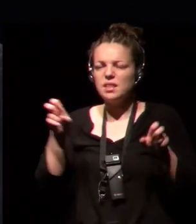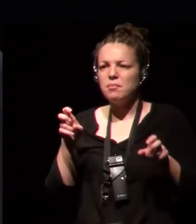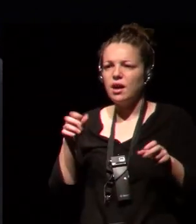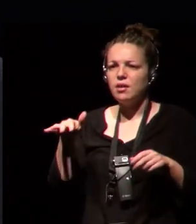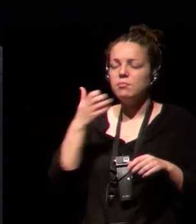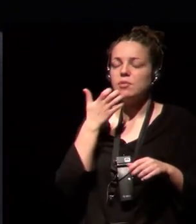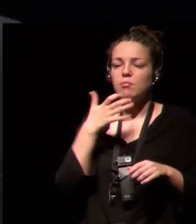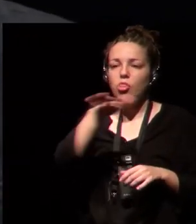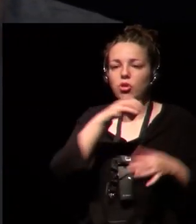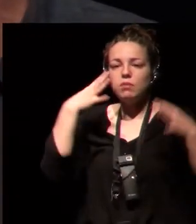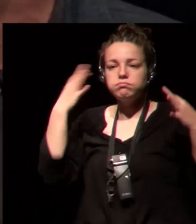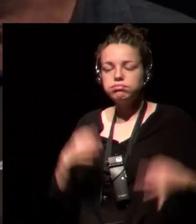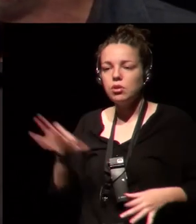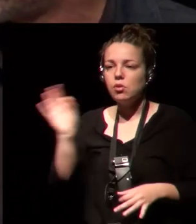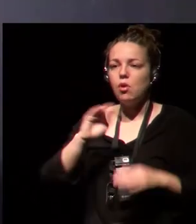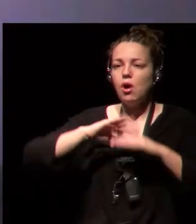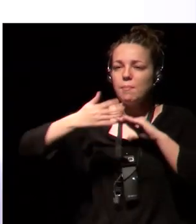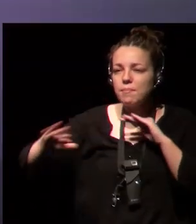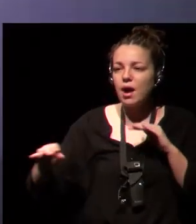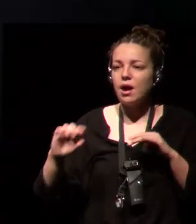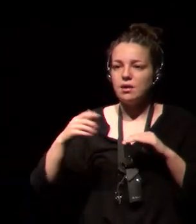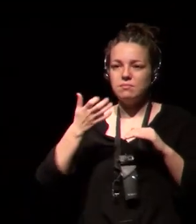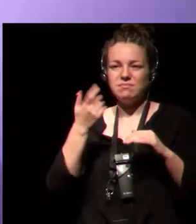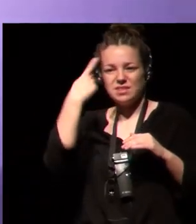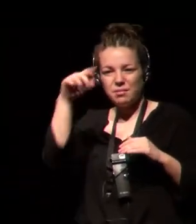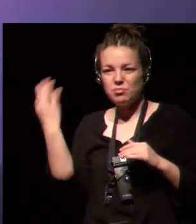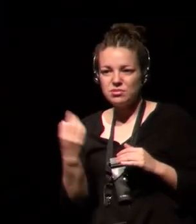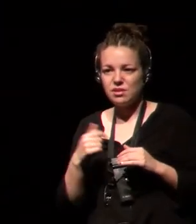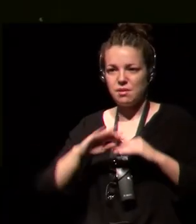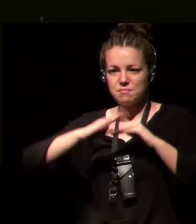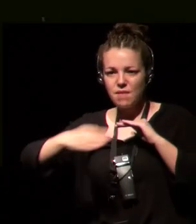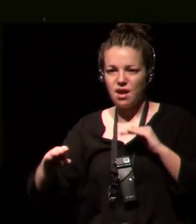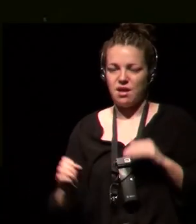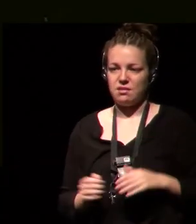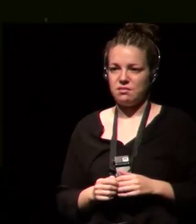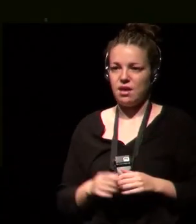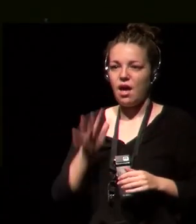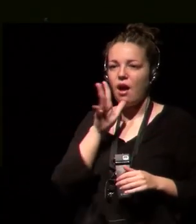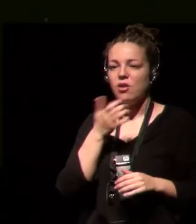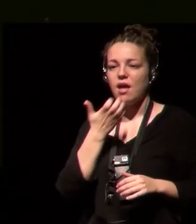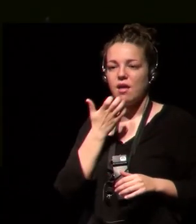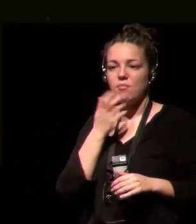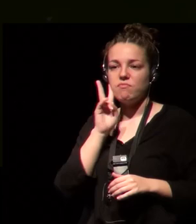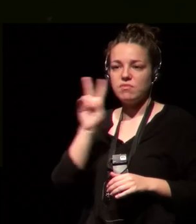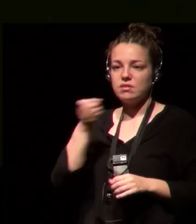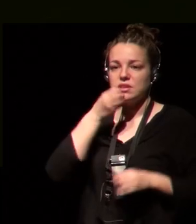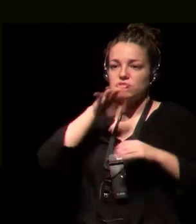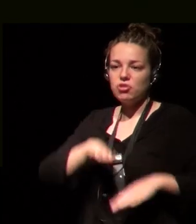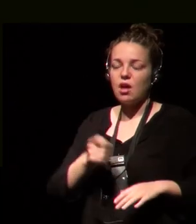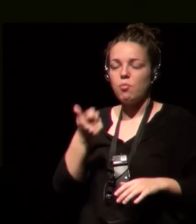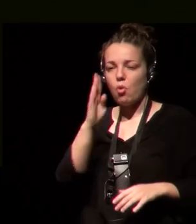de los mares, de los océanos? Vamos a ver un ejemplo de una historia oculta.